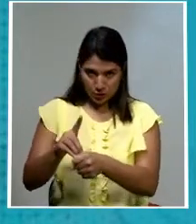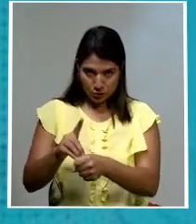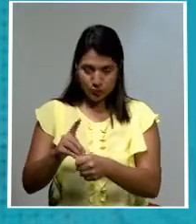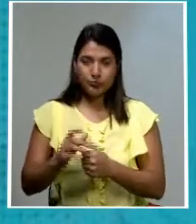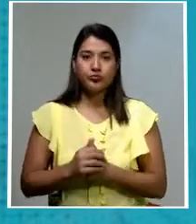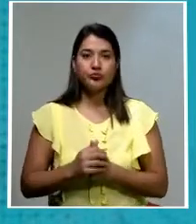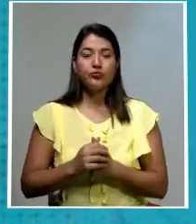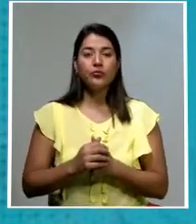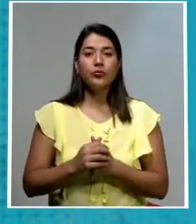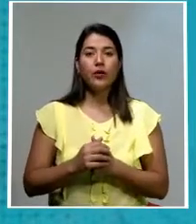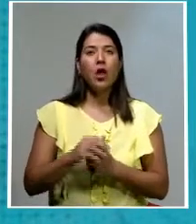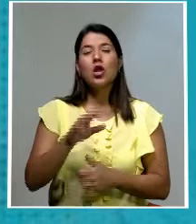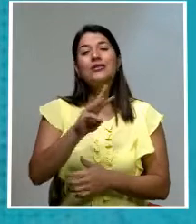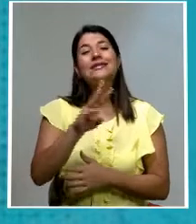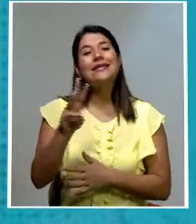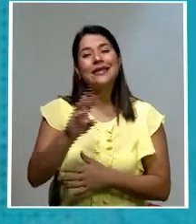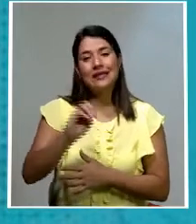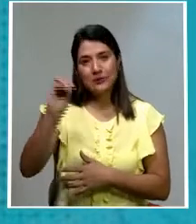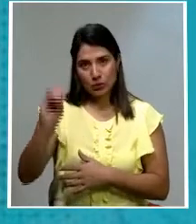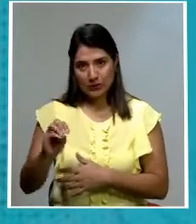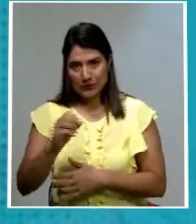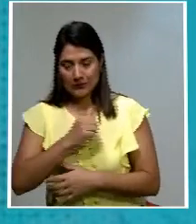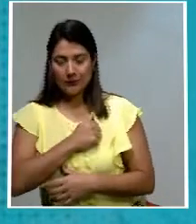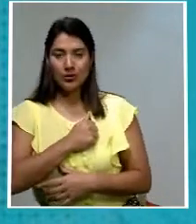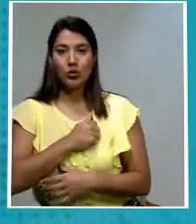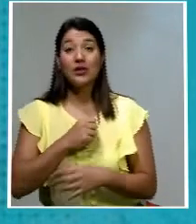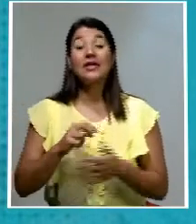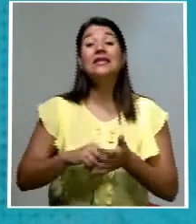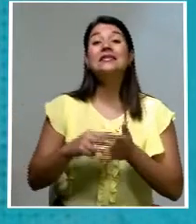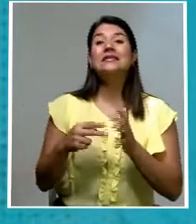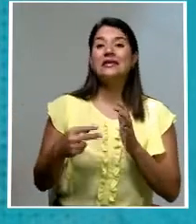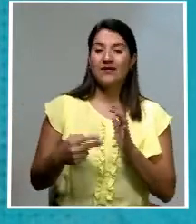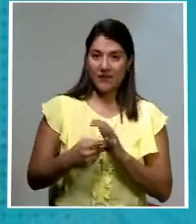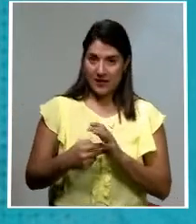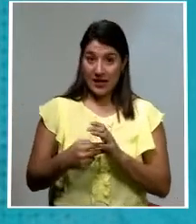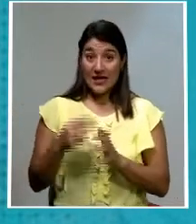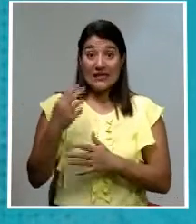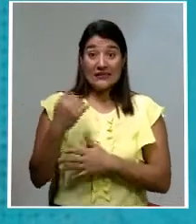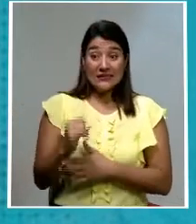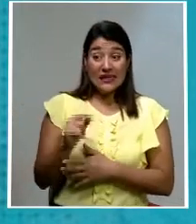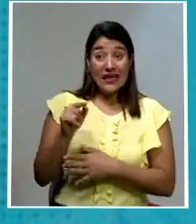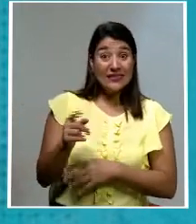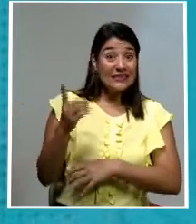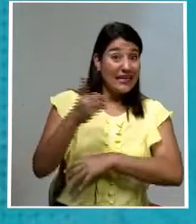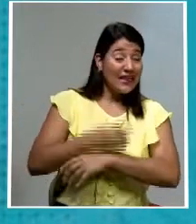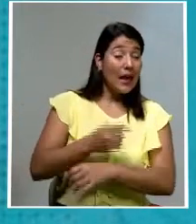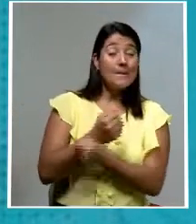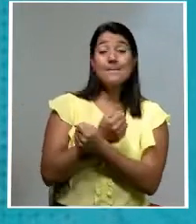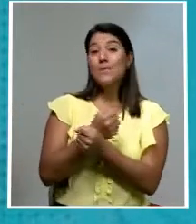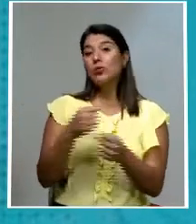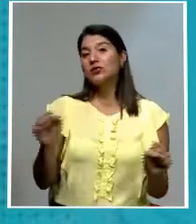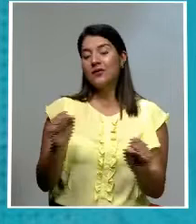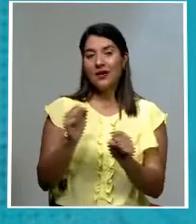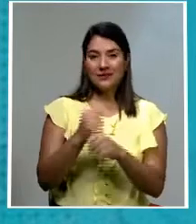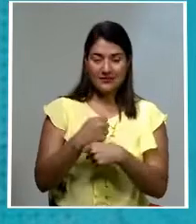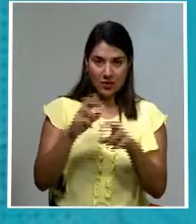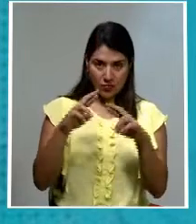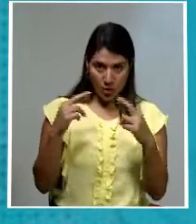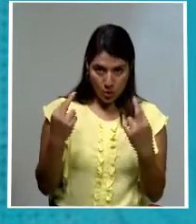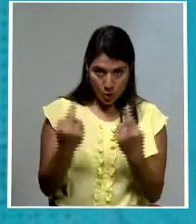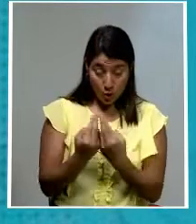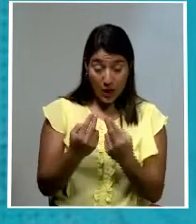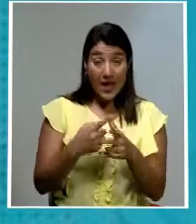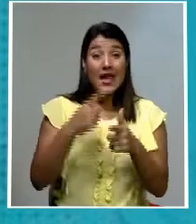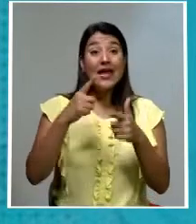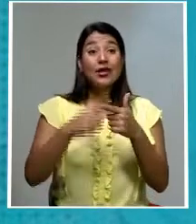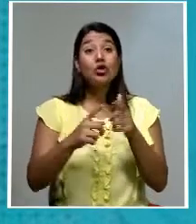la convocatoria de la sesión del 1 de mayo es automática. No obstante, si el día señalado fuera imposible iniciar la sesión, la